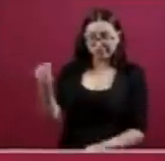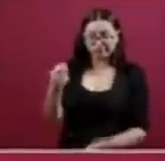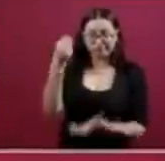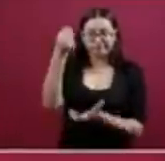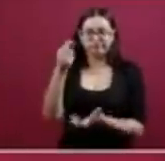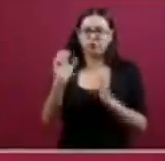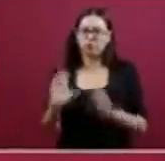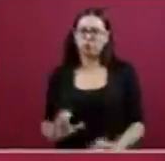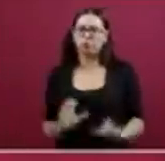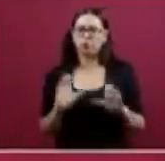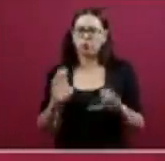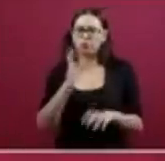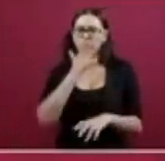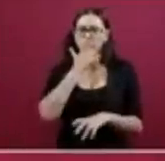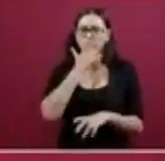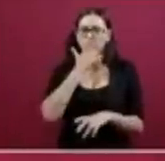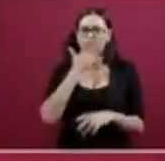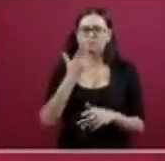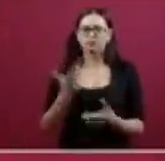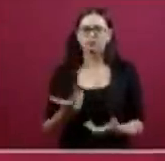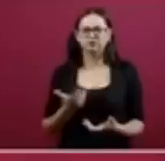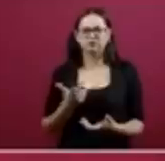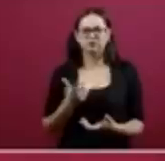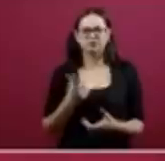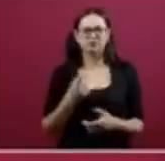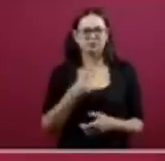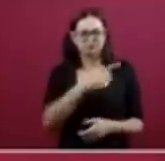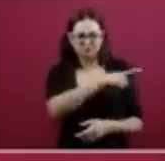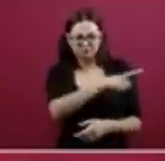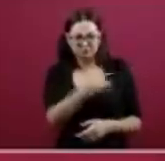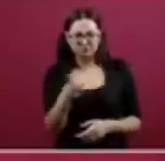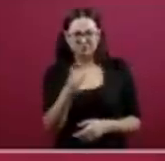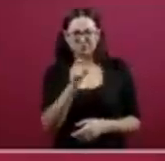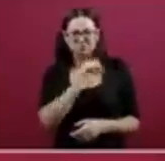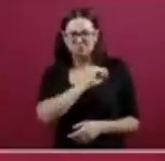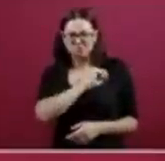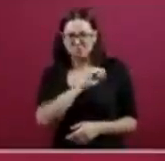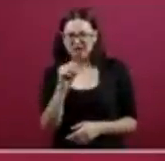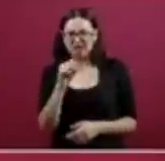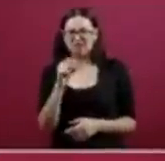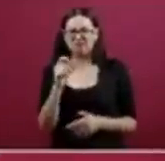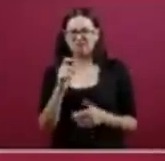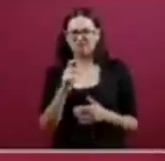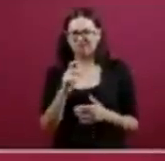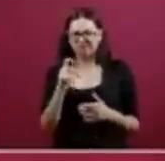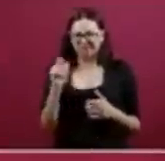pasar a quienes tienen malas mañas,